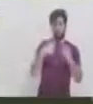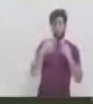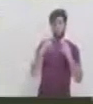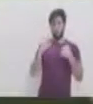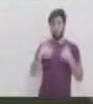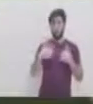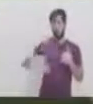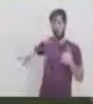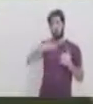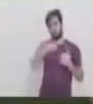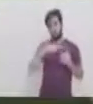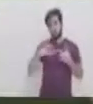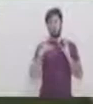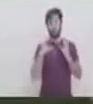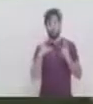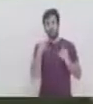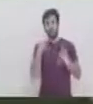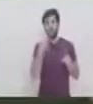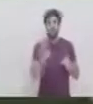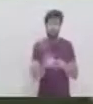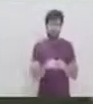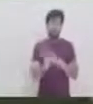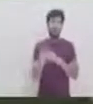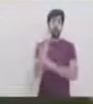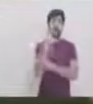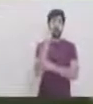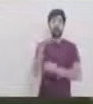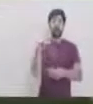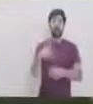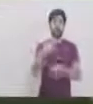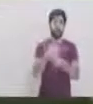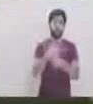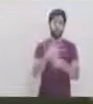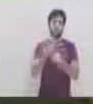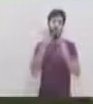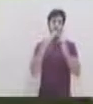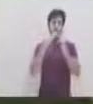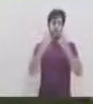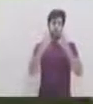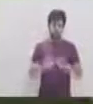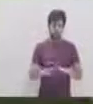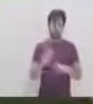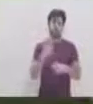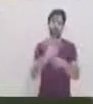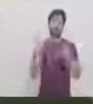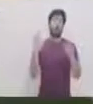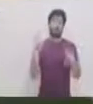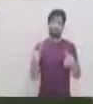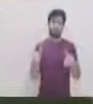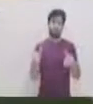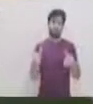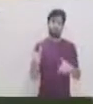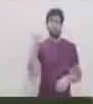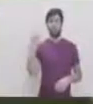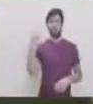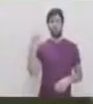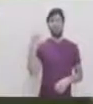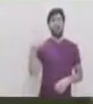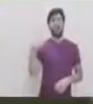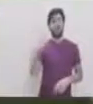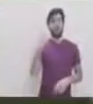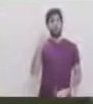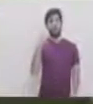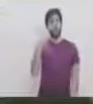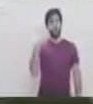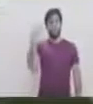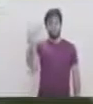yo me cuido desde acá, todos nos cuidamos. Y lo más importante en estos momentos, quedarse en casa, porque Guatemala no se detiene. Mi nombre es